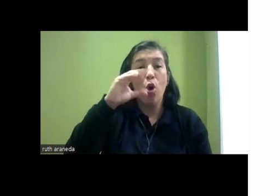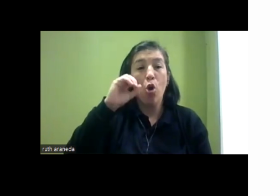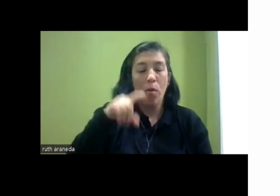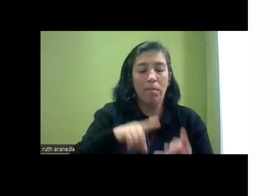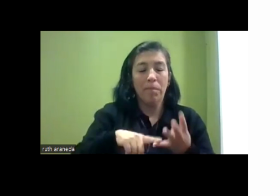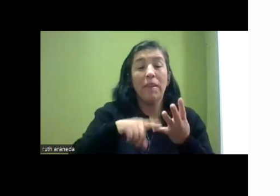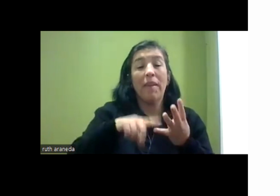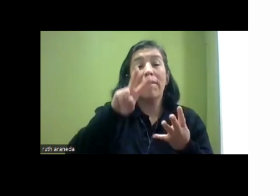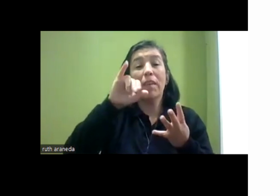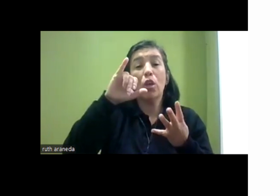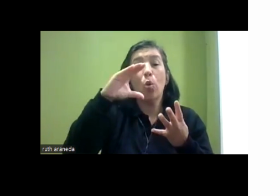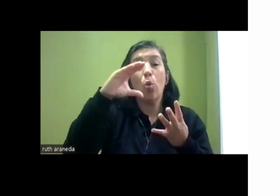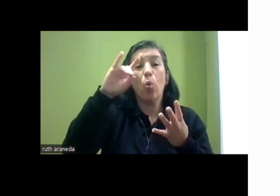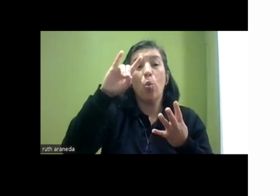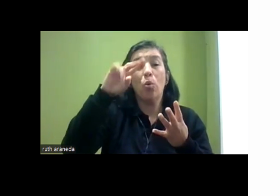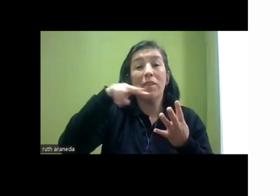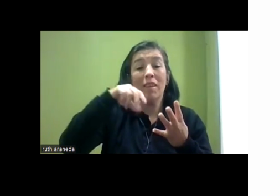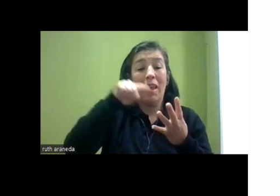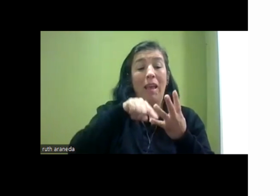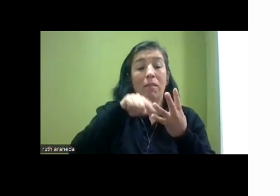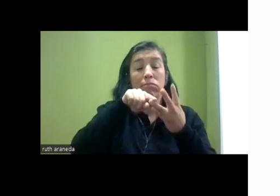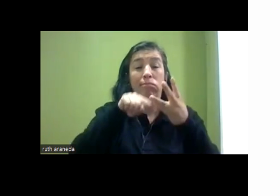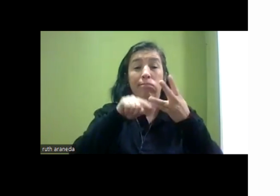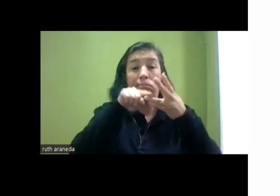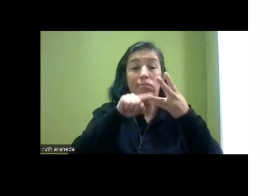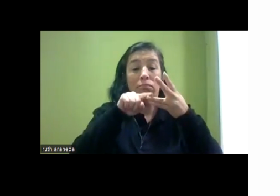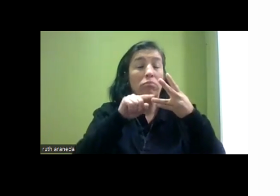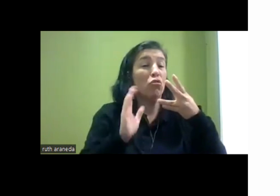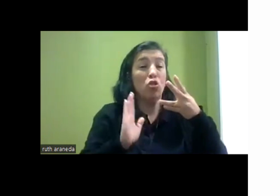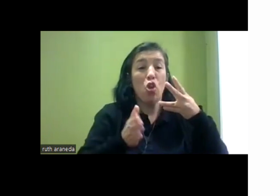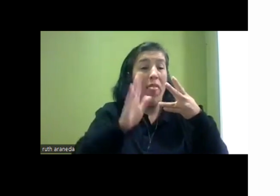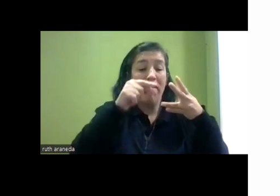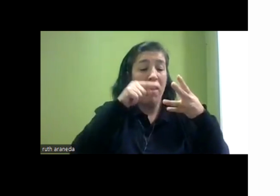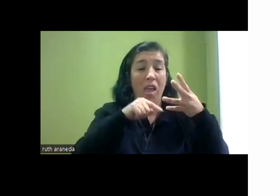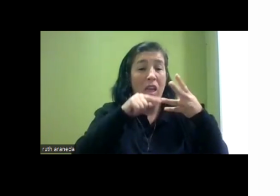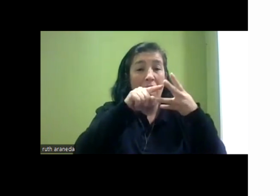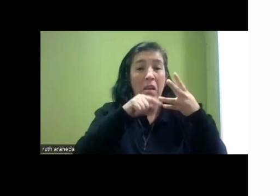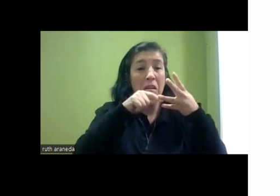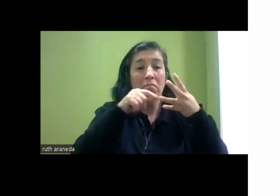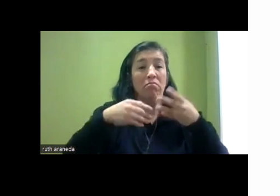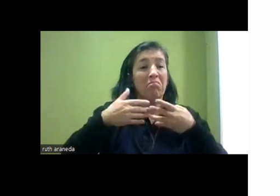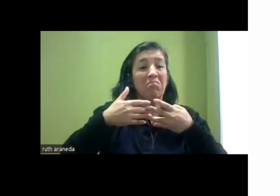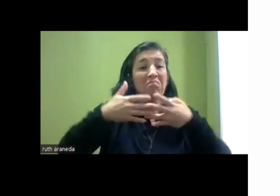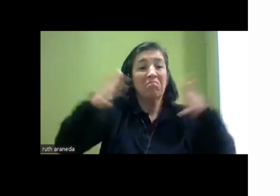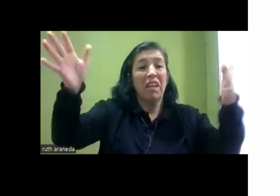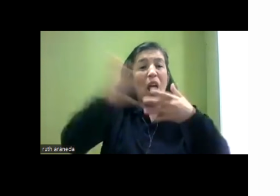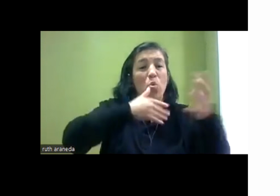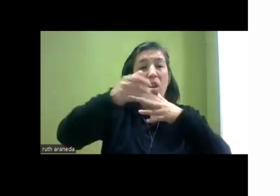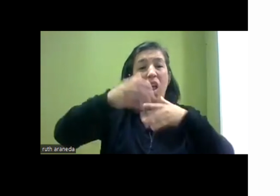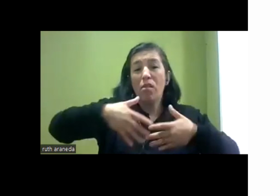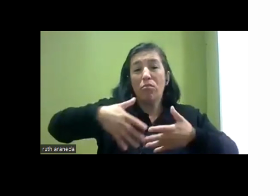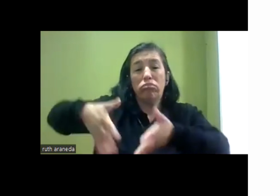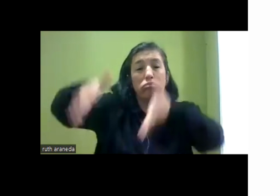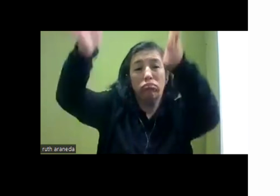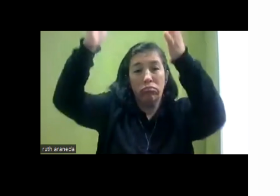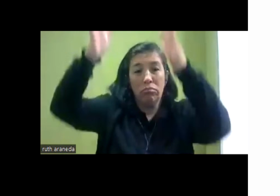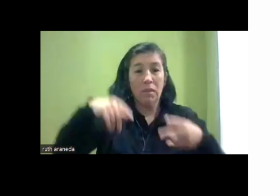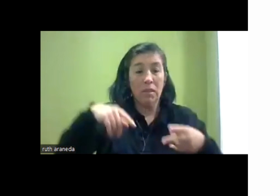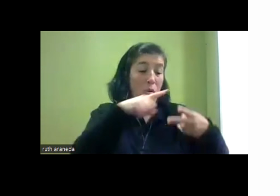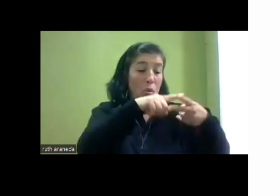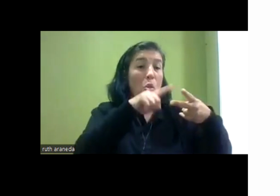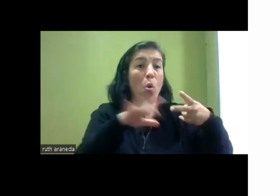pueden, muchos de ustedes sabrán, siguen siendo animales silvestres. Eh, bueno,